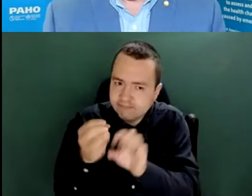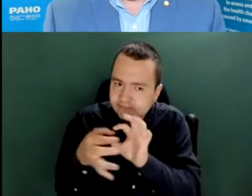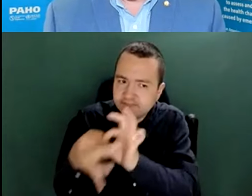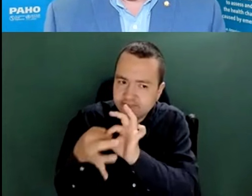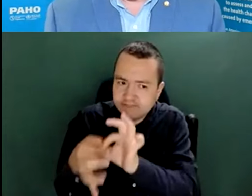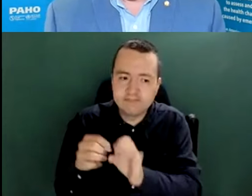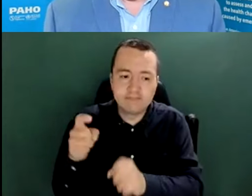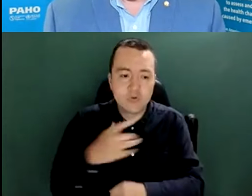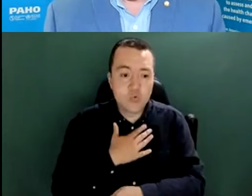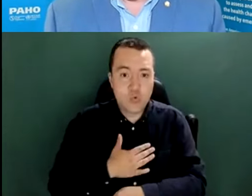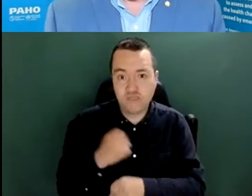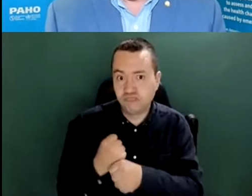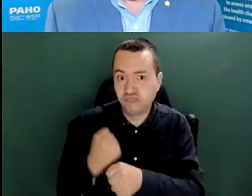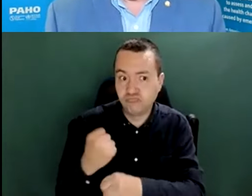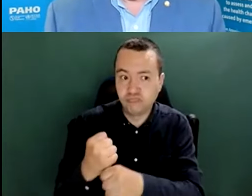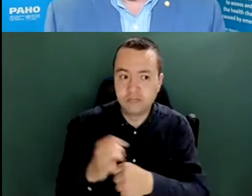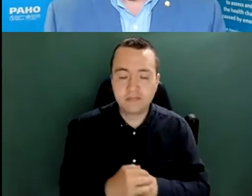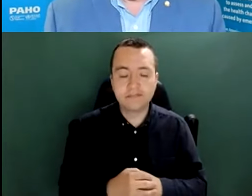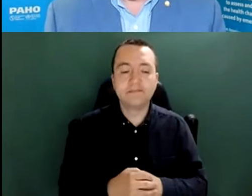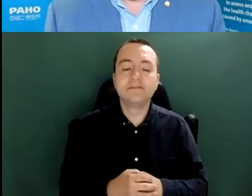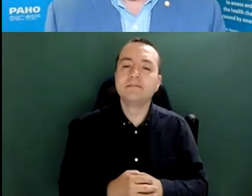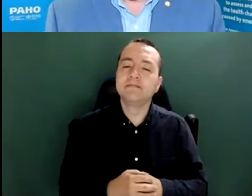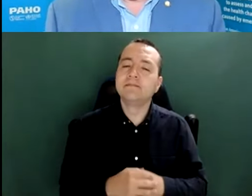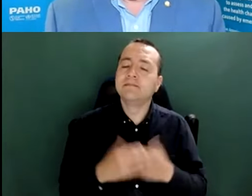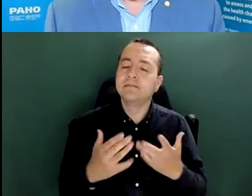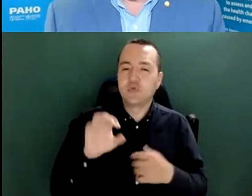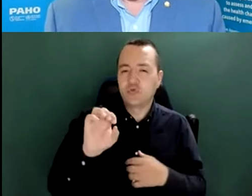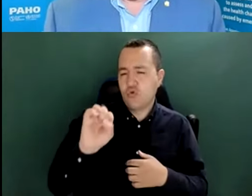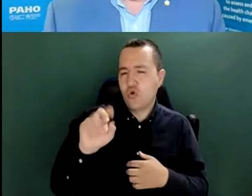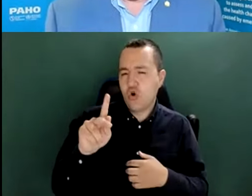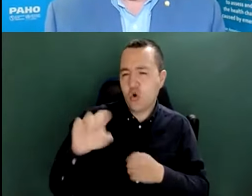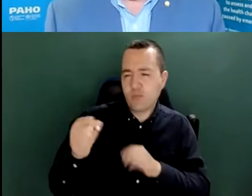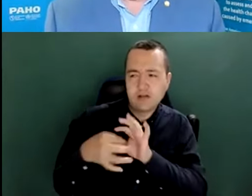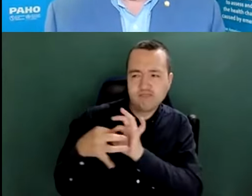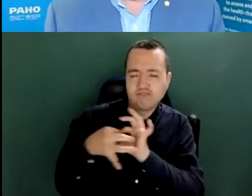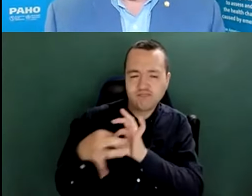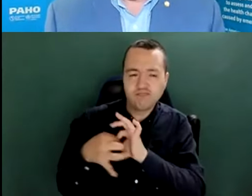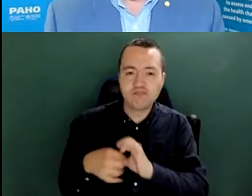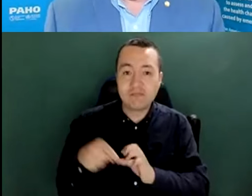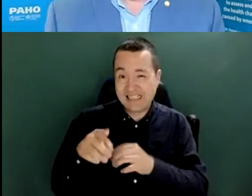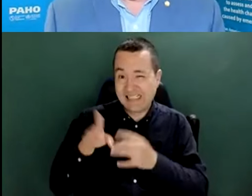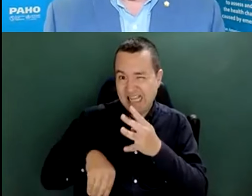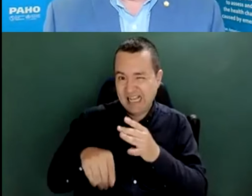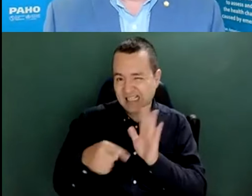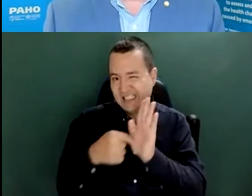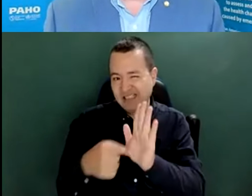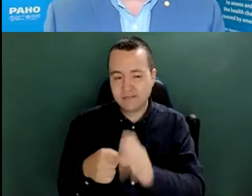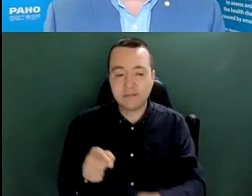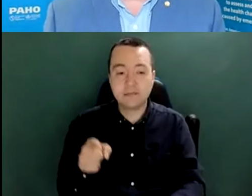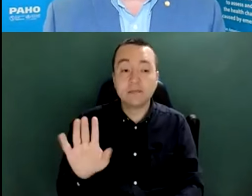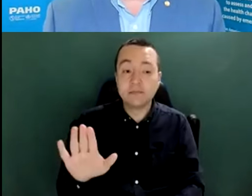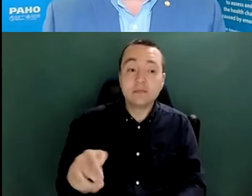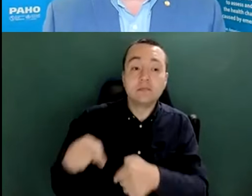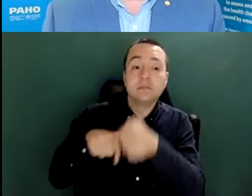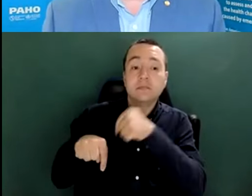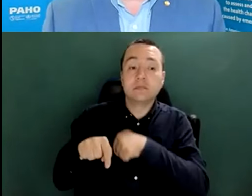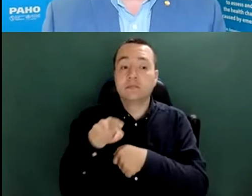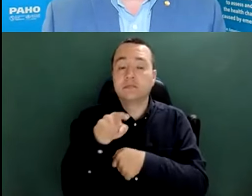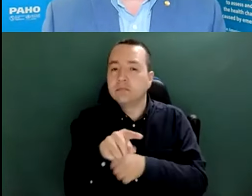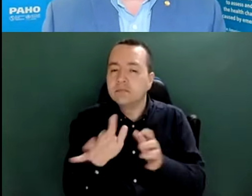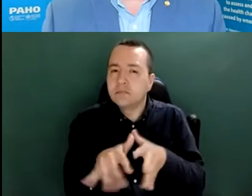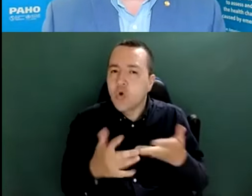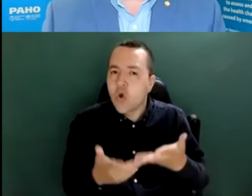última diapositiva voy a mencionar esto. Pero, ¿qué tuvimos que hacer? La identificación de revisiones relevantes, las mejoras al de